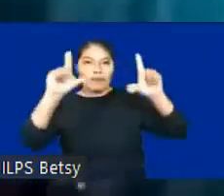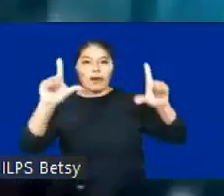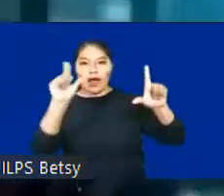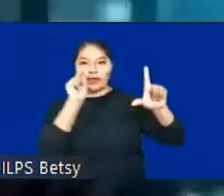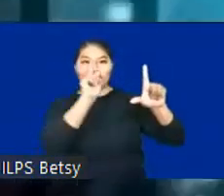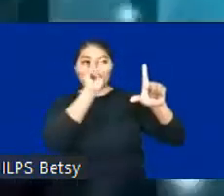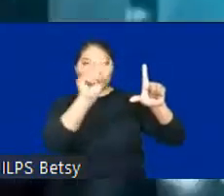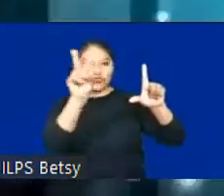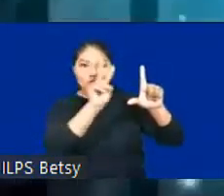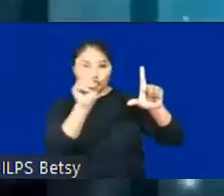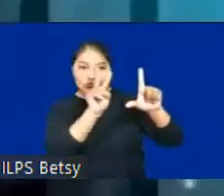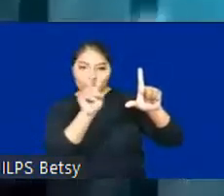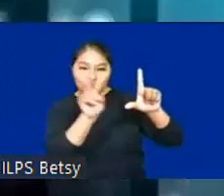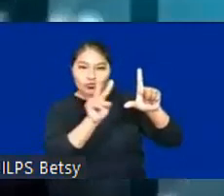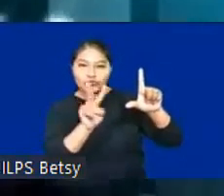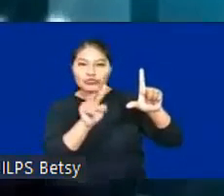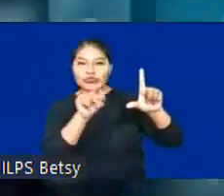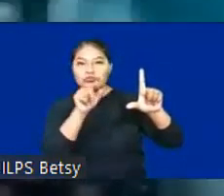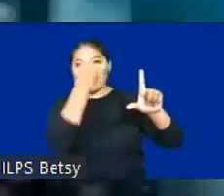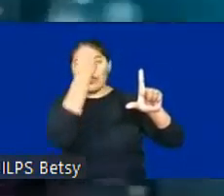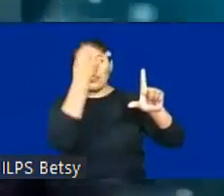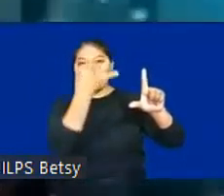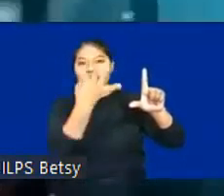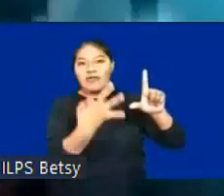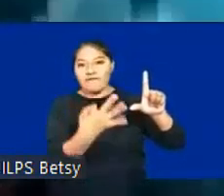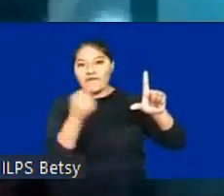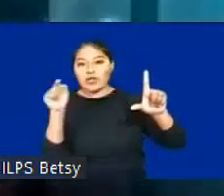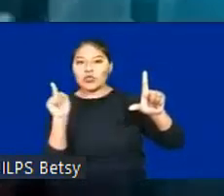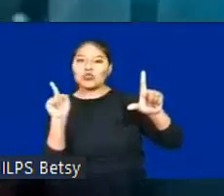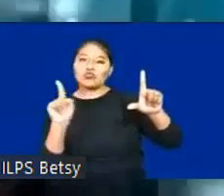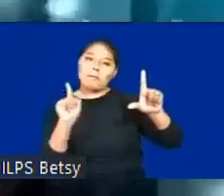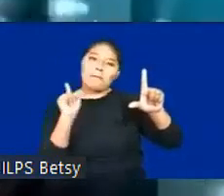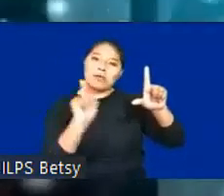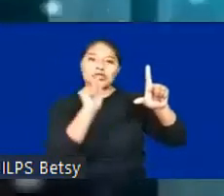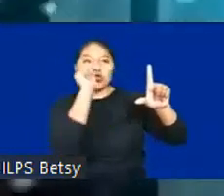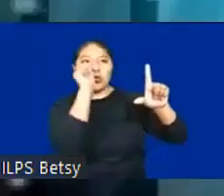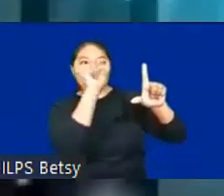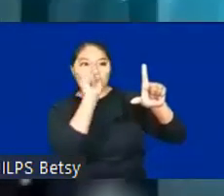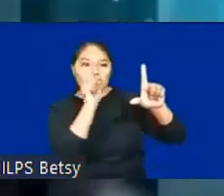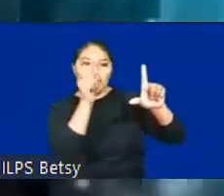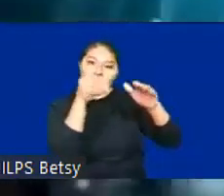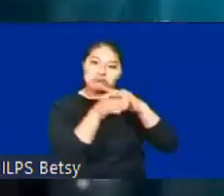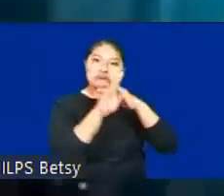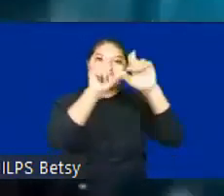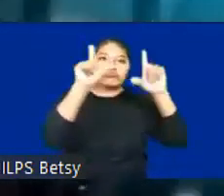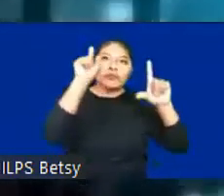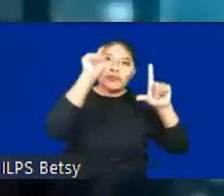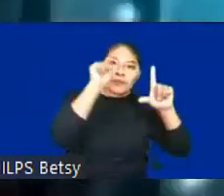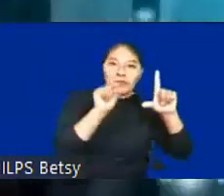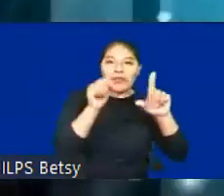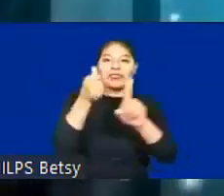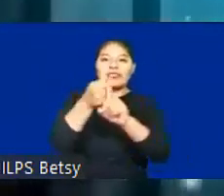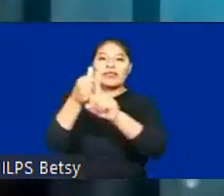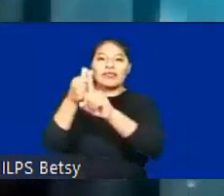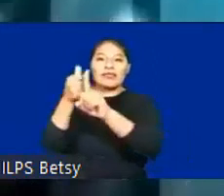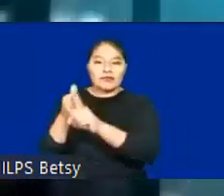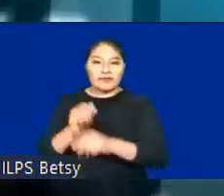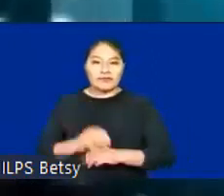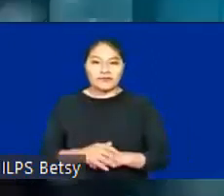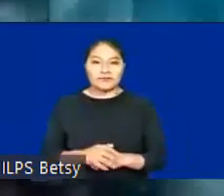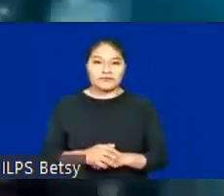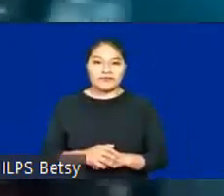servicios digitales que ofrecemos como entidad, ¿no? Como muchos bien saben, las principales están asociadas al